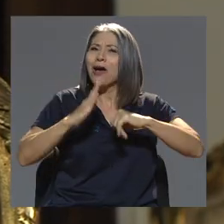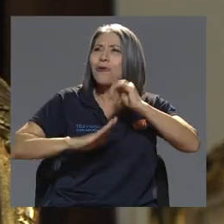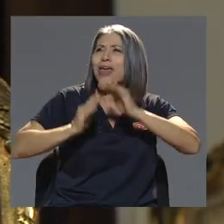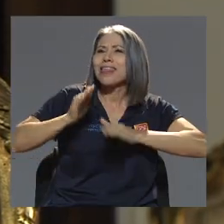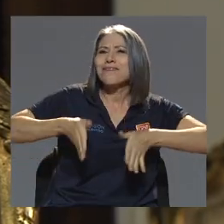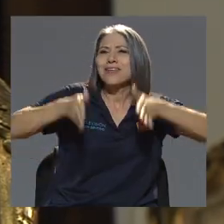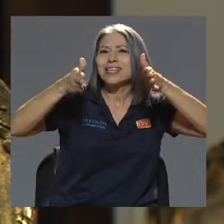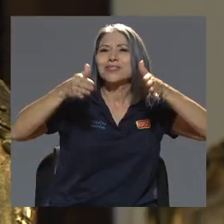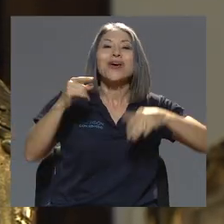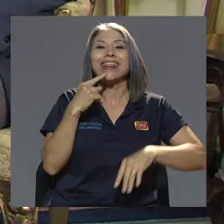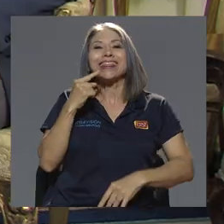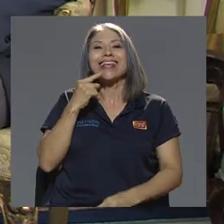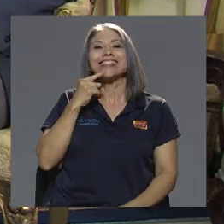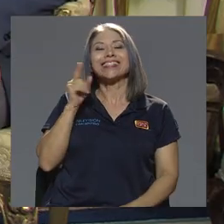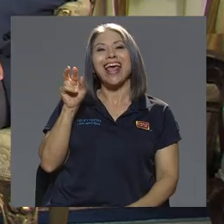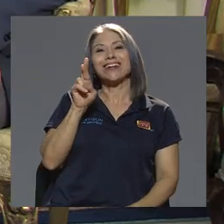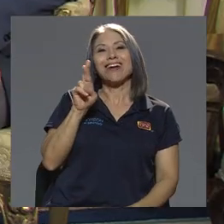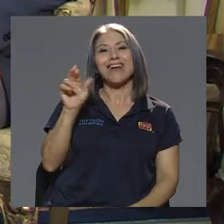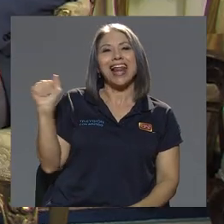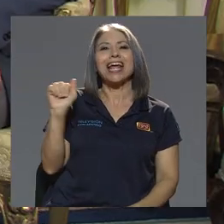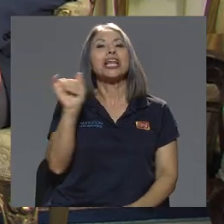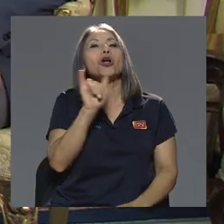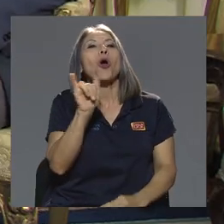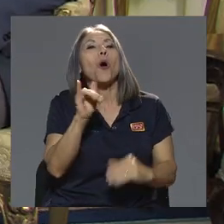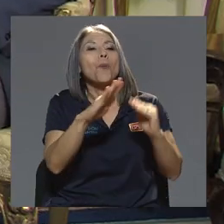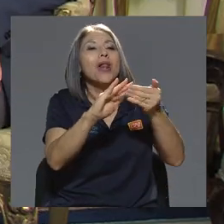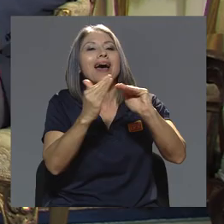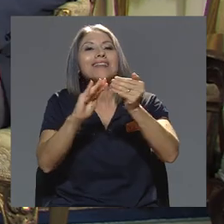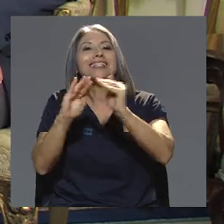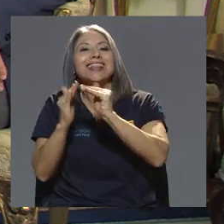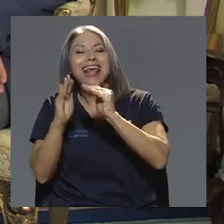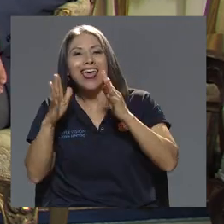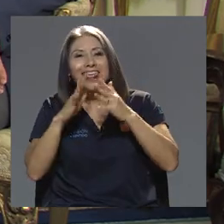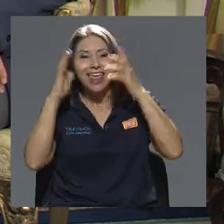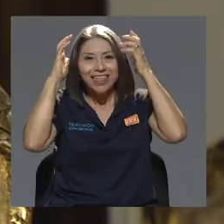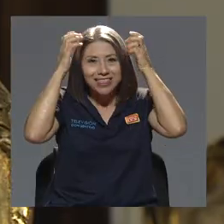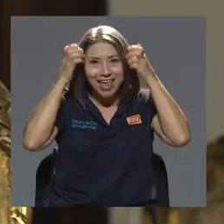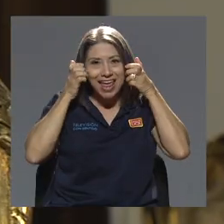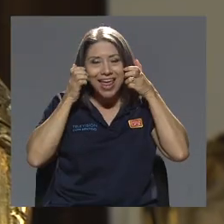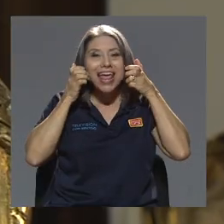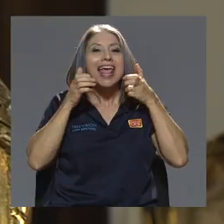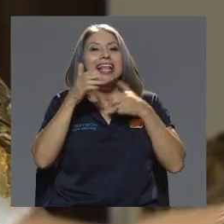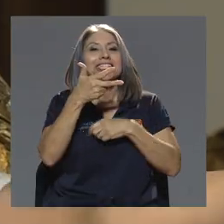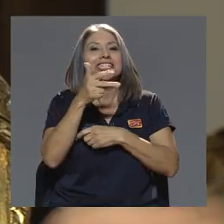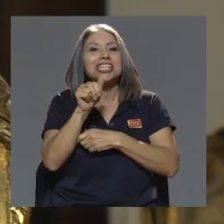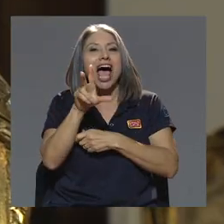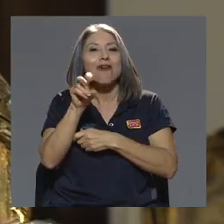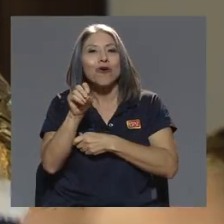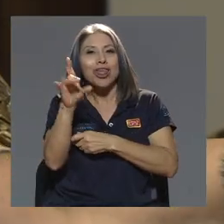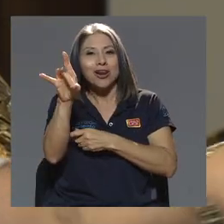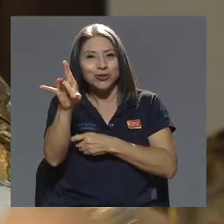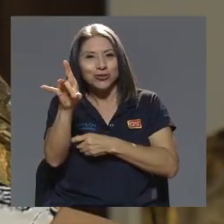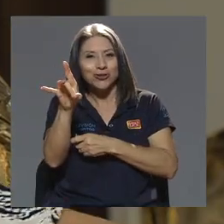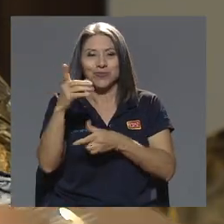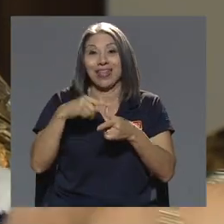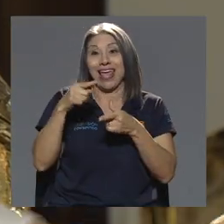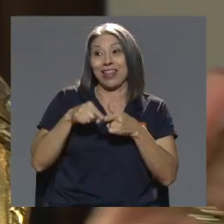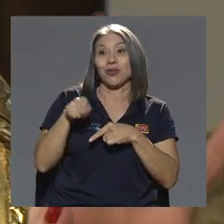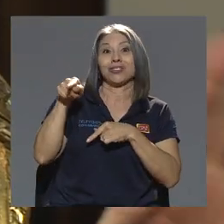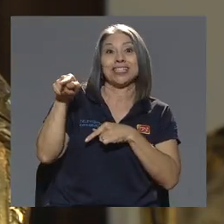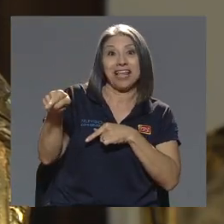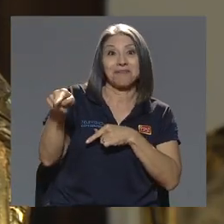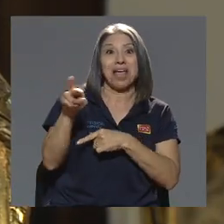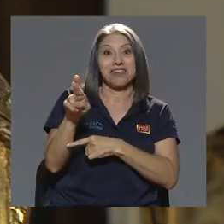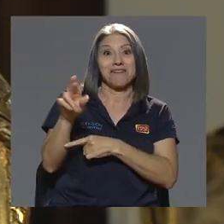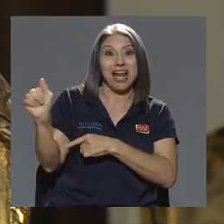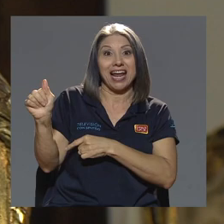la vecindad del Chavo del Ocho, más o menos era como la vecindad del Chavo. Entonces a Rafael Ángel lo sacaban a pasear a la acera